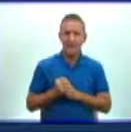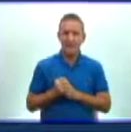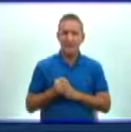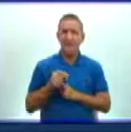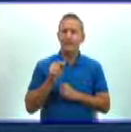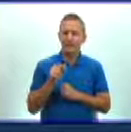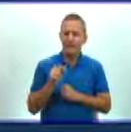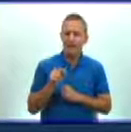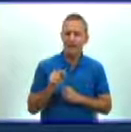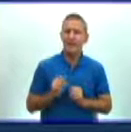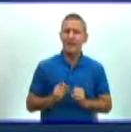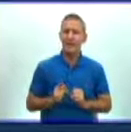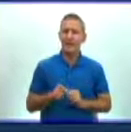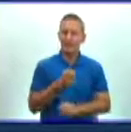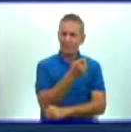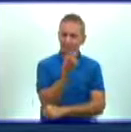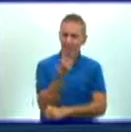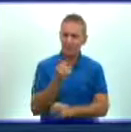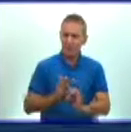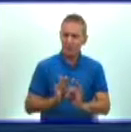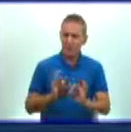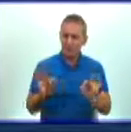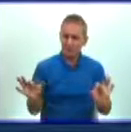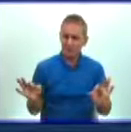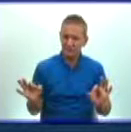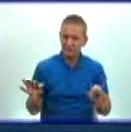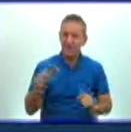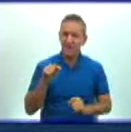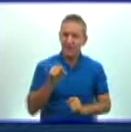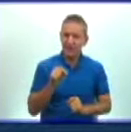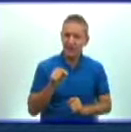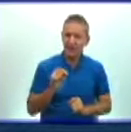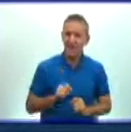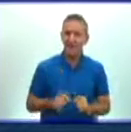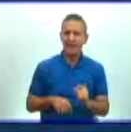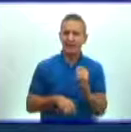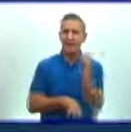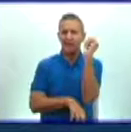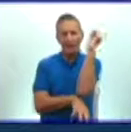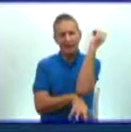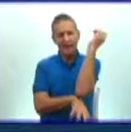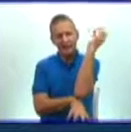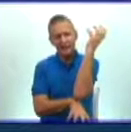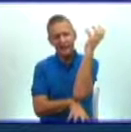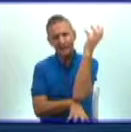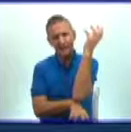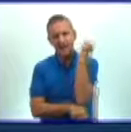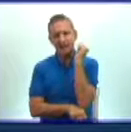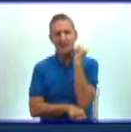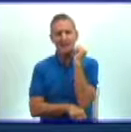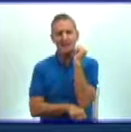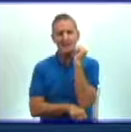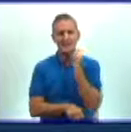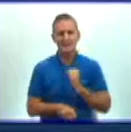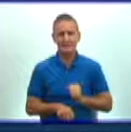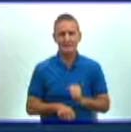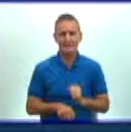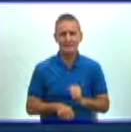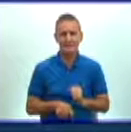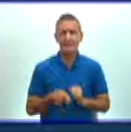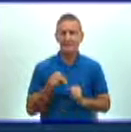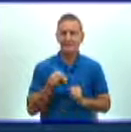como este, capaz de dejar raíces en sus retoños, constituye una